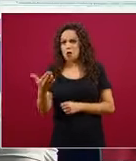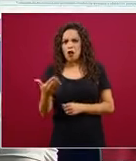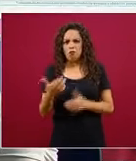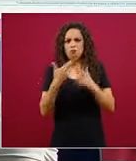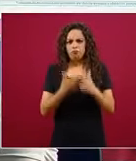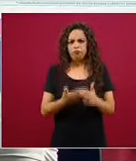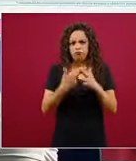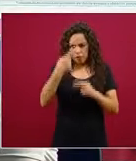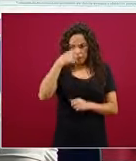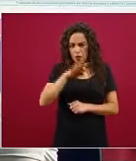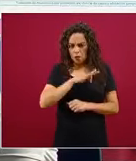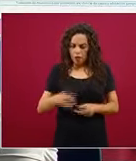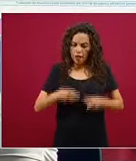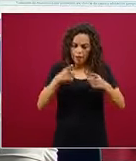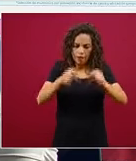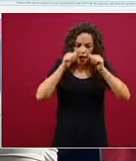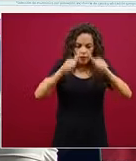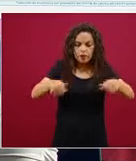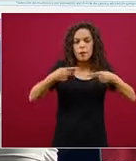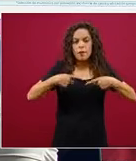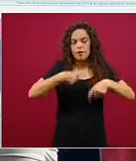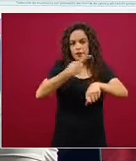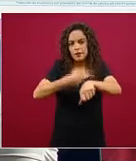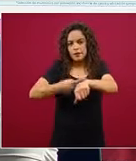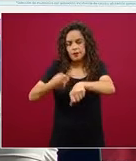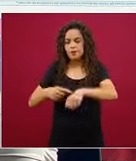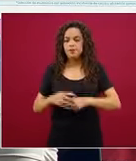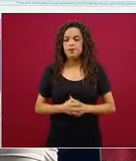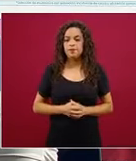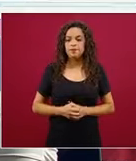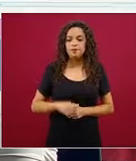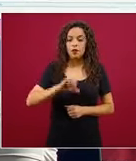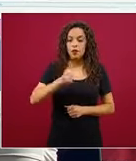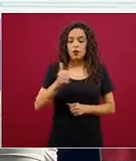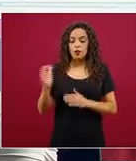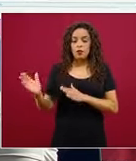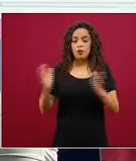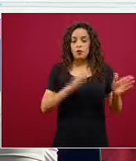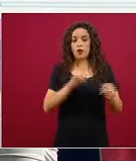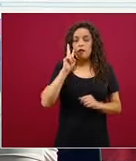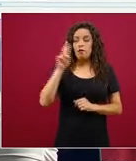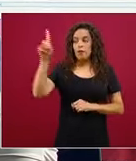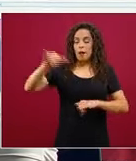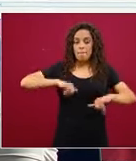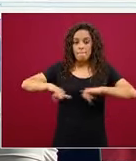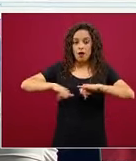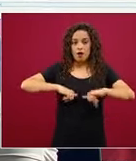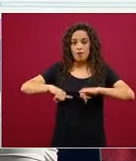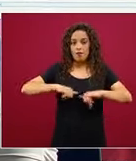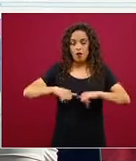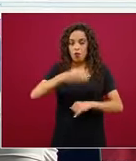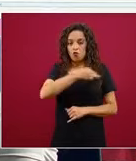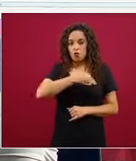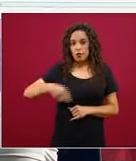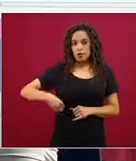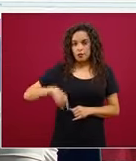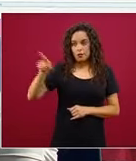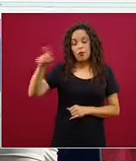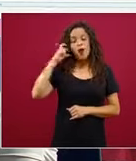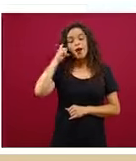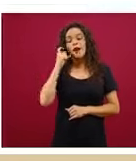la atención de pacientes. Veamos el mapa animado municipal del estado de Guerrero. Empezamos en la semana 10 sin